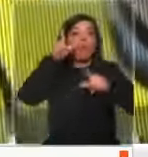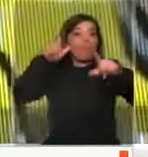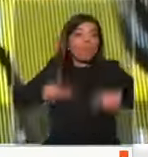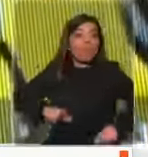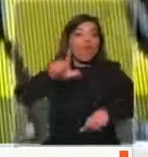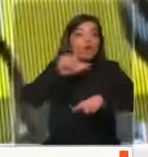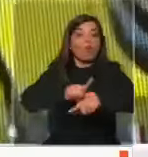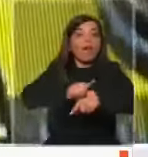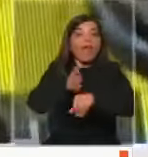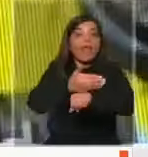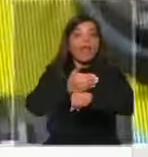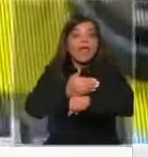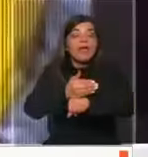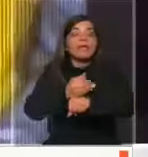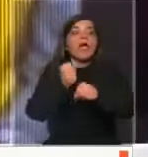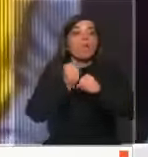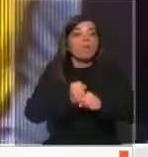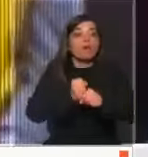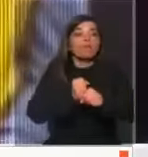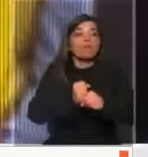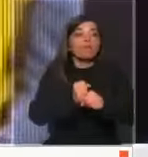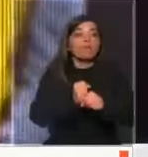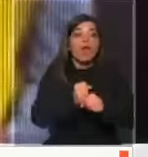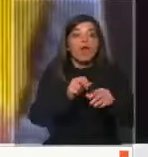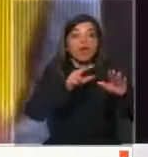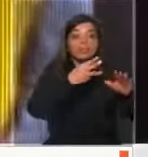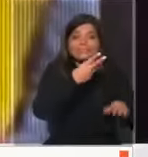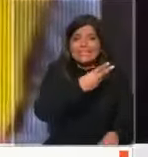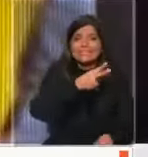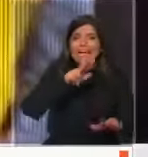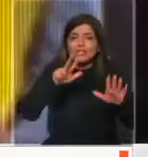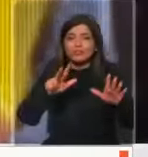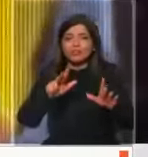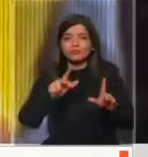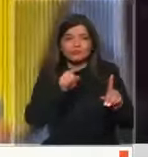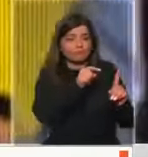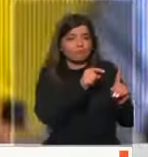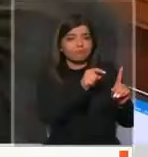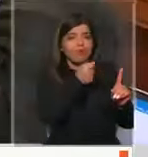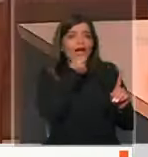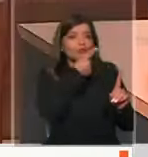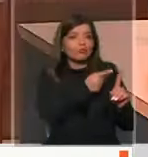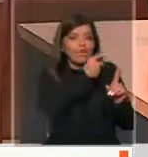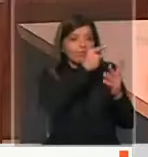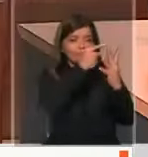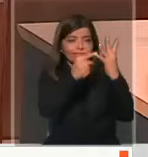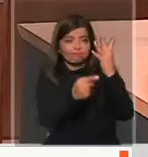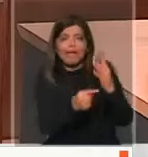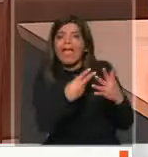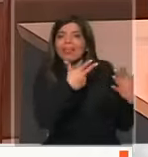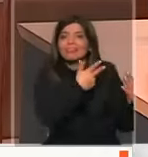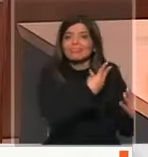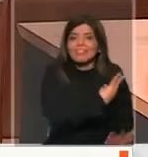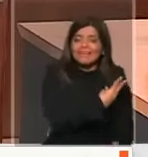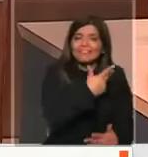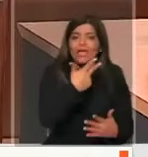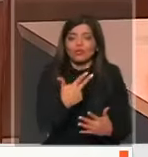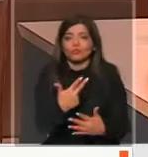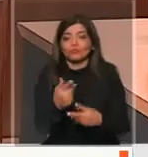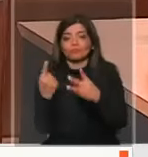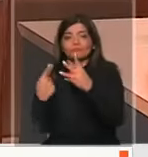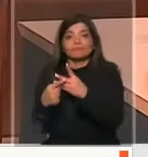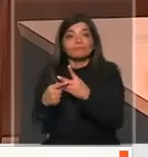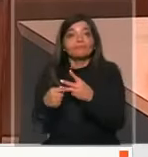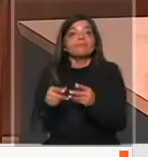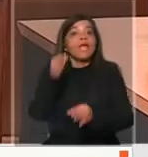es apta para recibir a los 38 acusados? Las salas son muy pequeñas, así que ahí hay que buscar un nuevo escenario. Y tercero, que el tribunal está en pleno centro